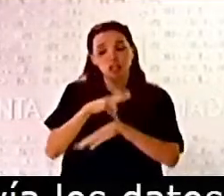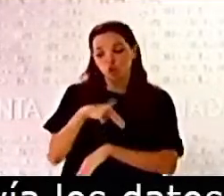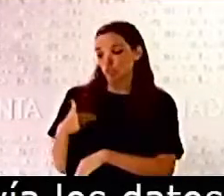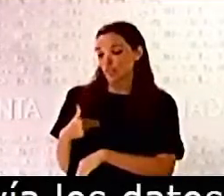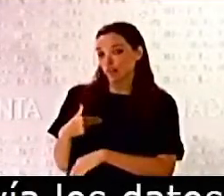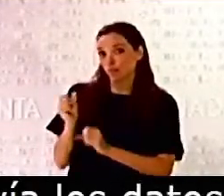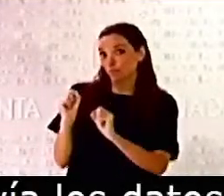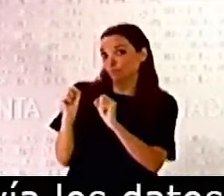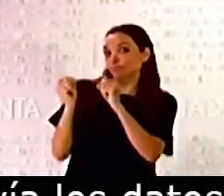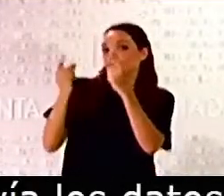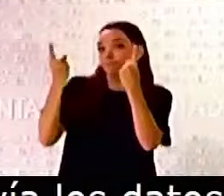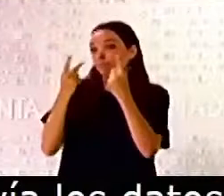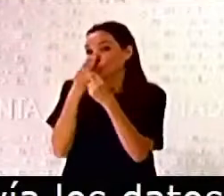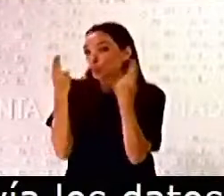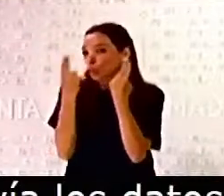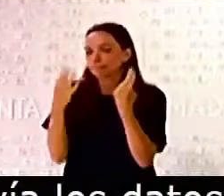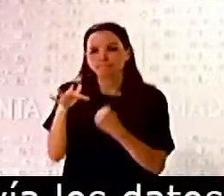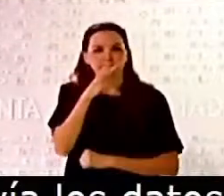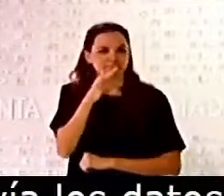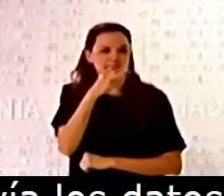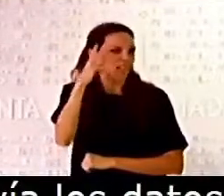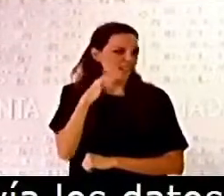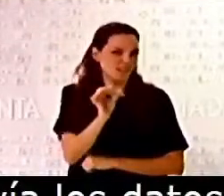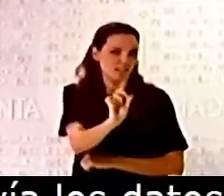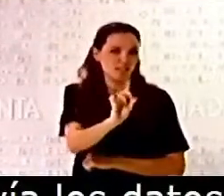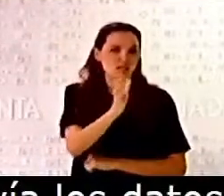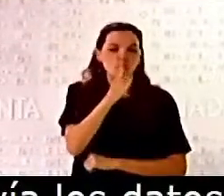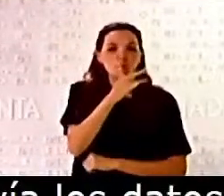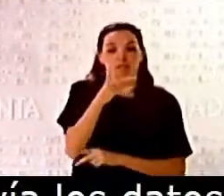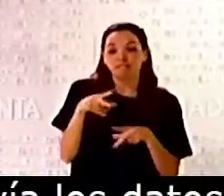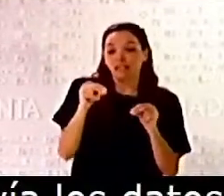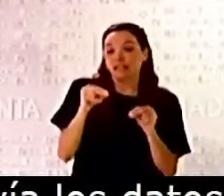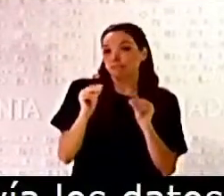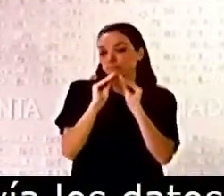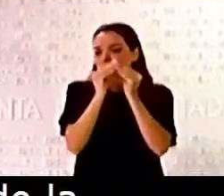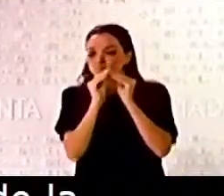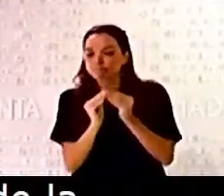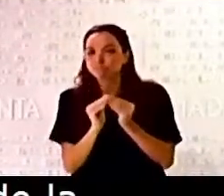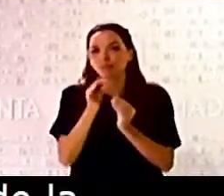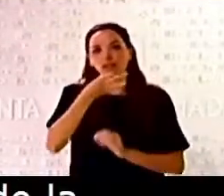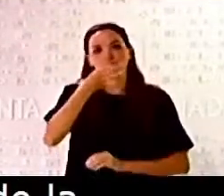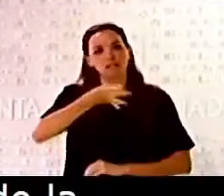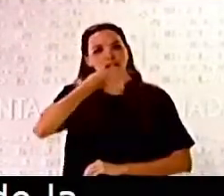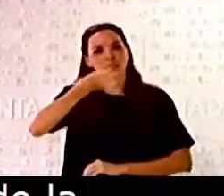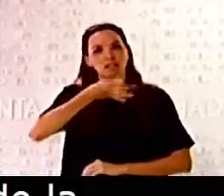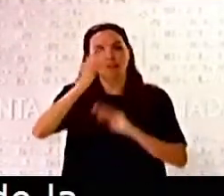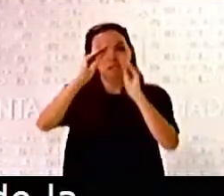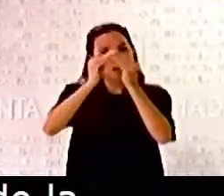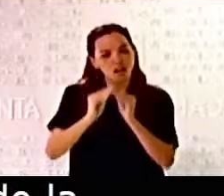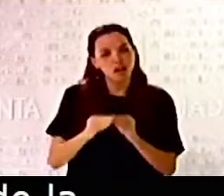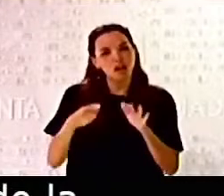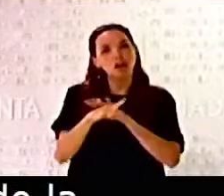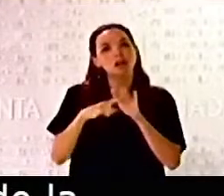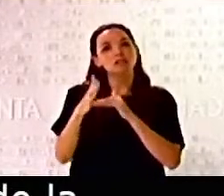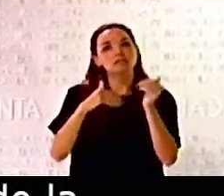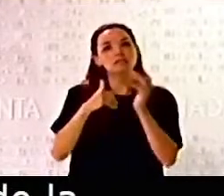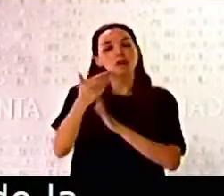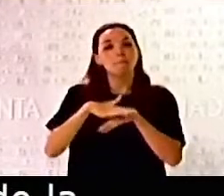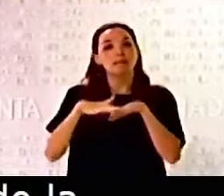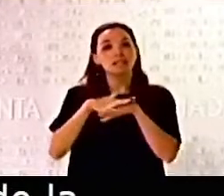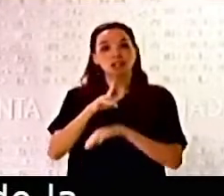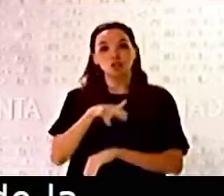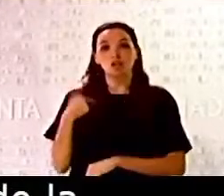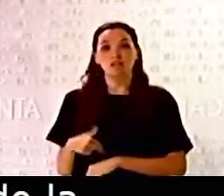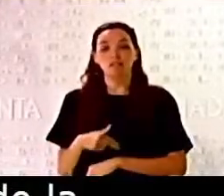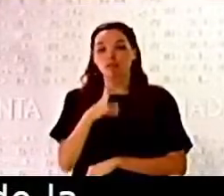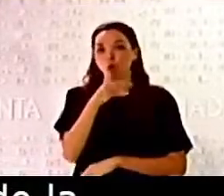Estaban terminando la tabulación que se hace cada tarde en el seno del Ministerio de Sanidad con los